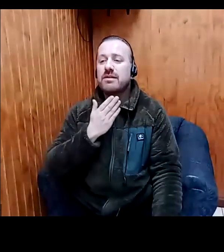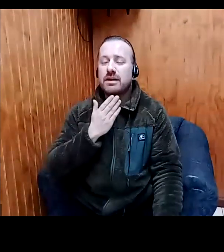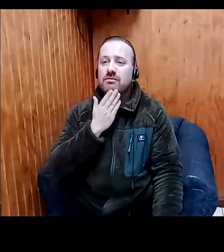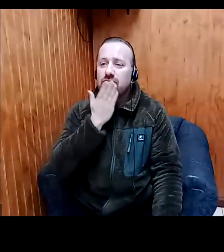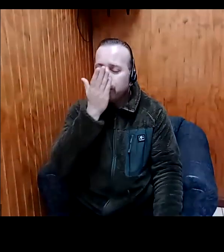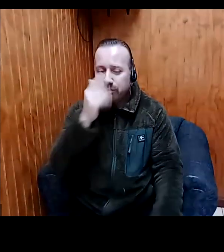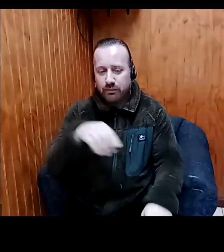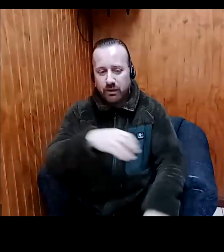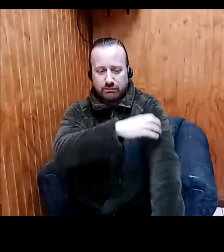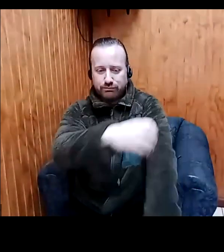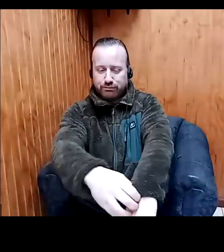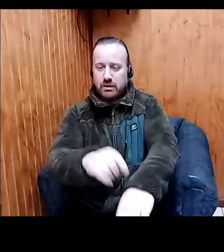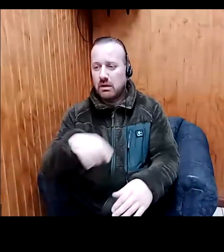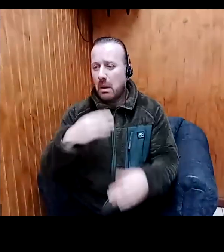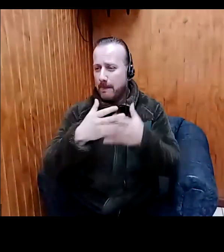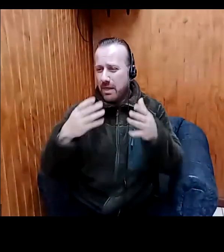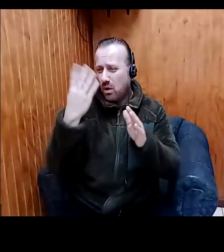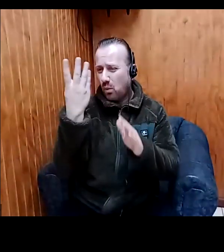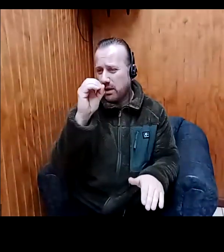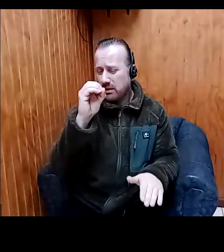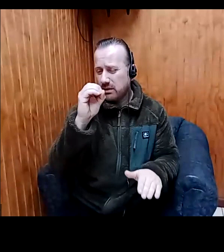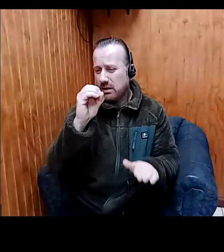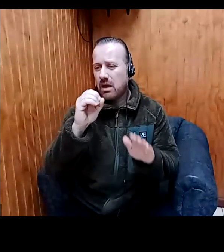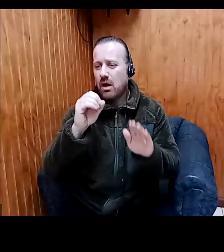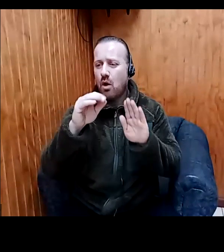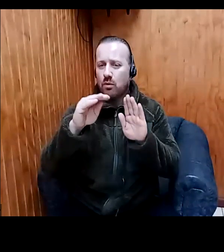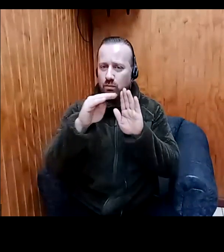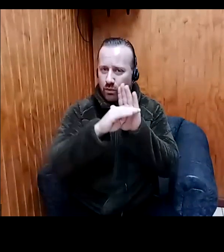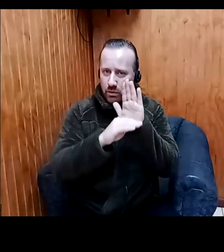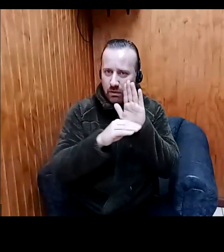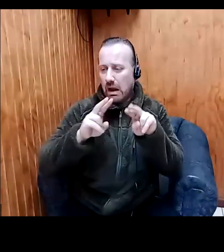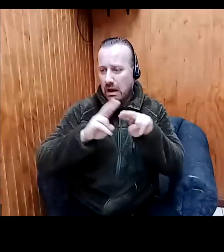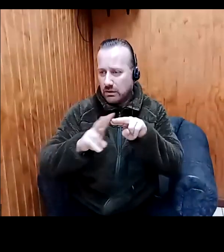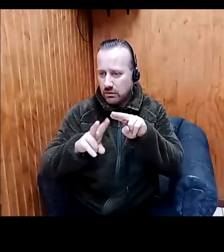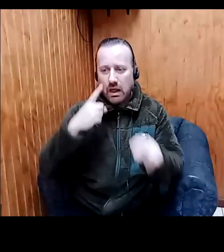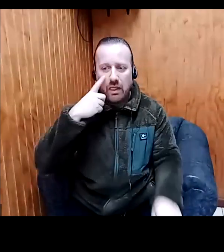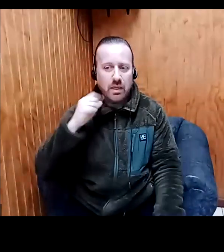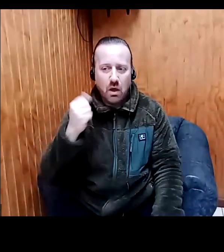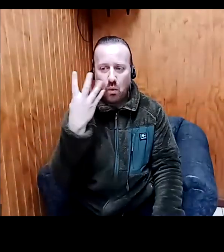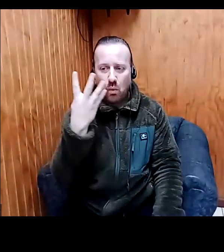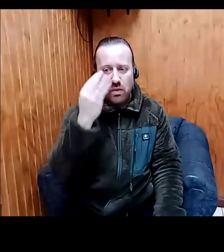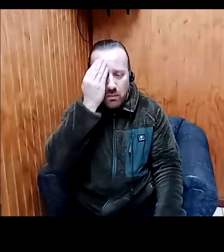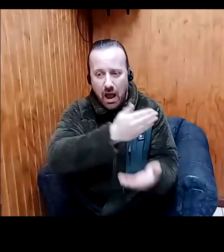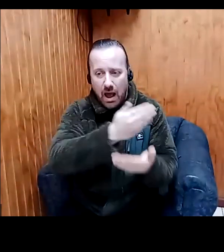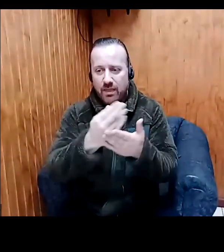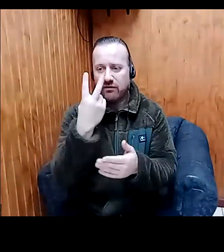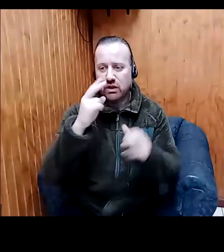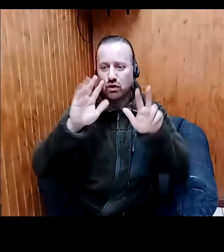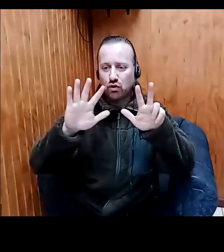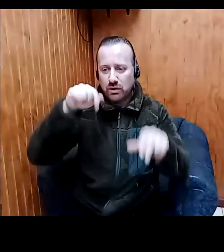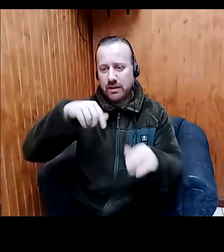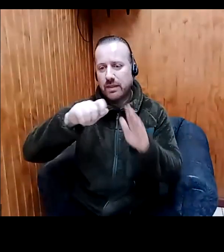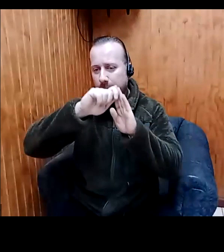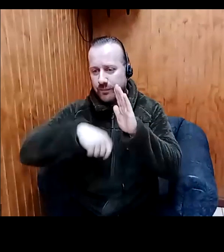40 actividades a nivel nacional que se están realizando desde el día 4 de agosto hasta el 28 de este mes.